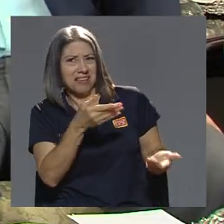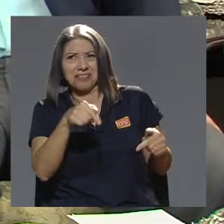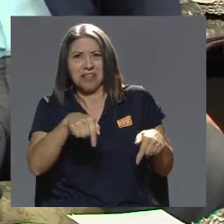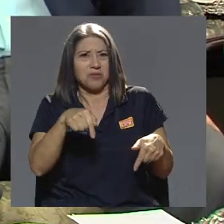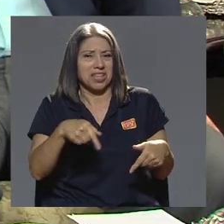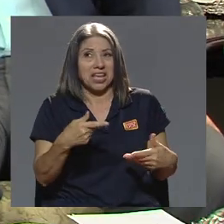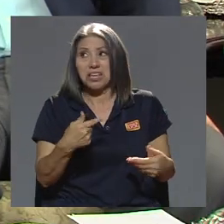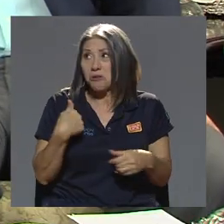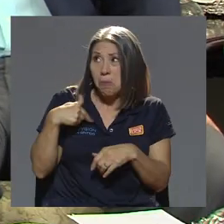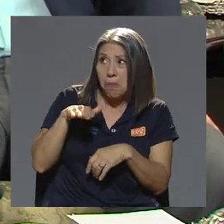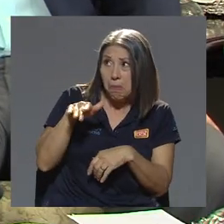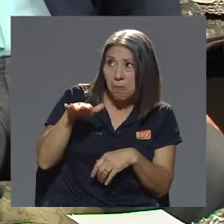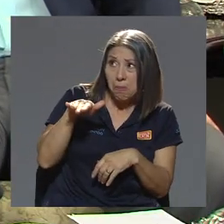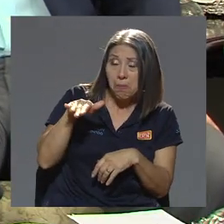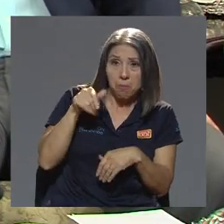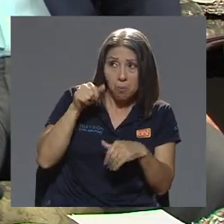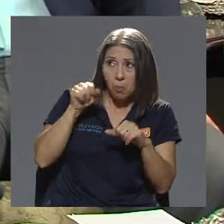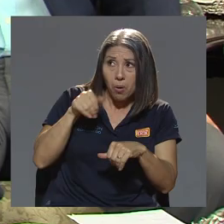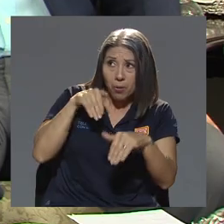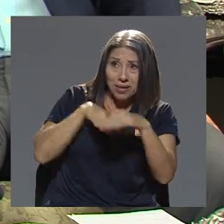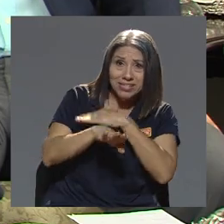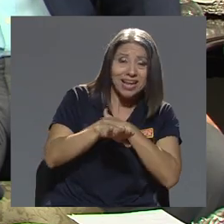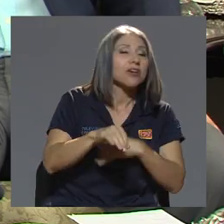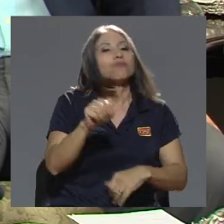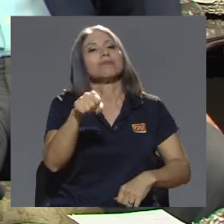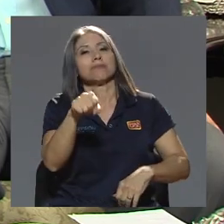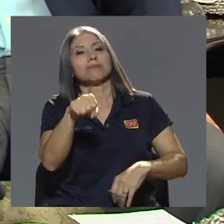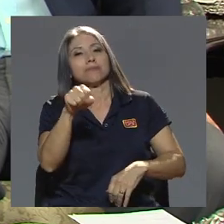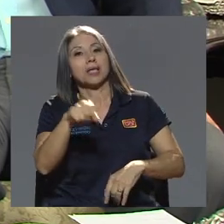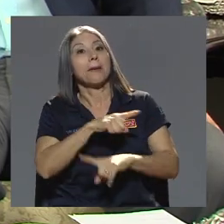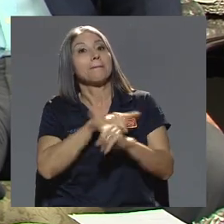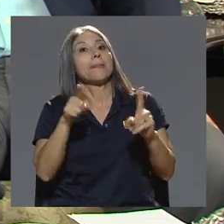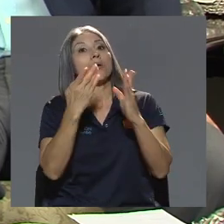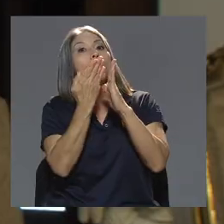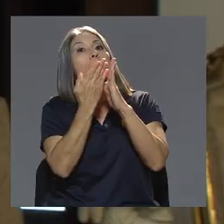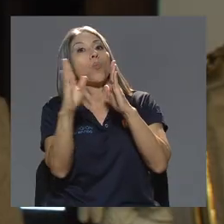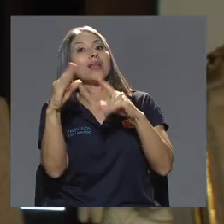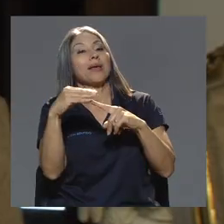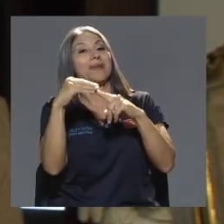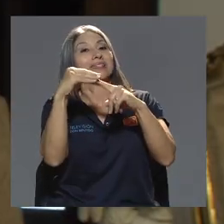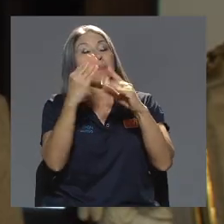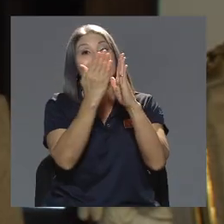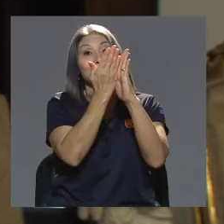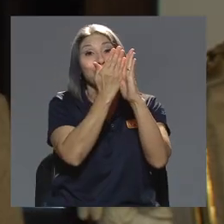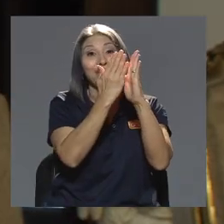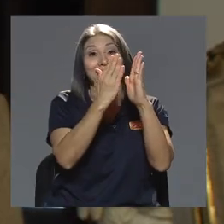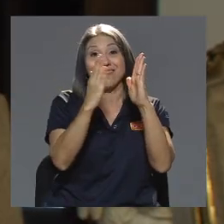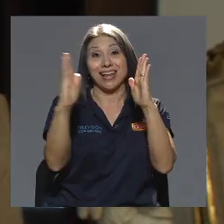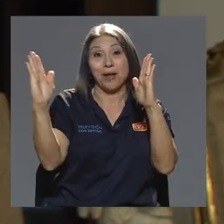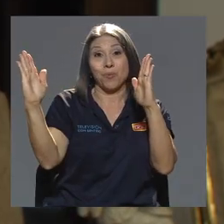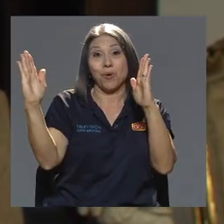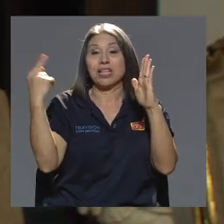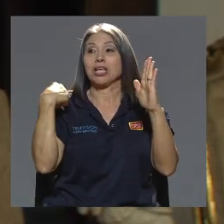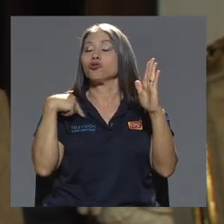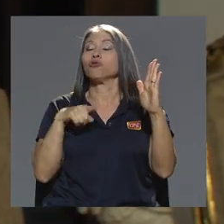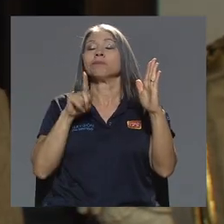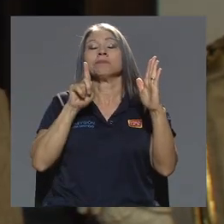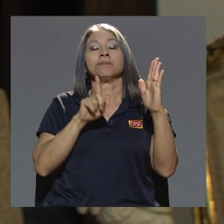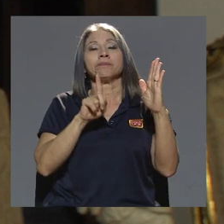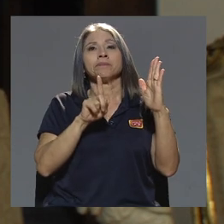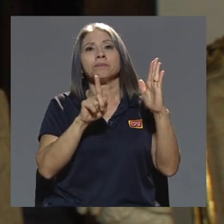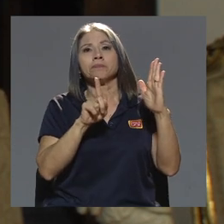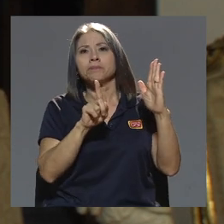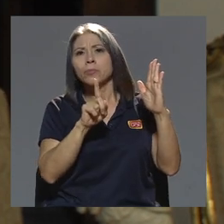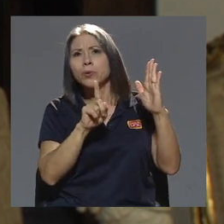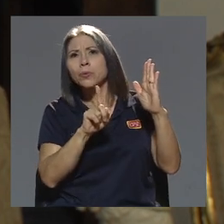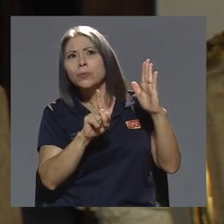aquí? Entonces me dice, bueno, sí, pero la voy a meter por la puerta principal. Entonces, donde él me abre la puerta y yo vi aquel corredor, dije,